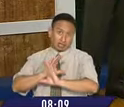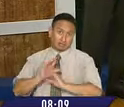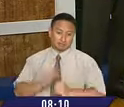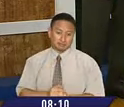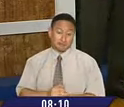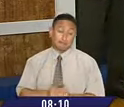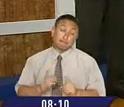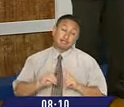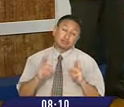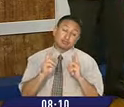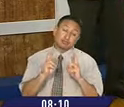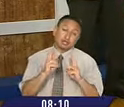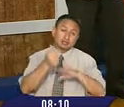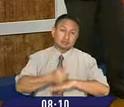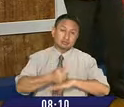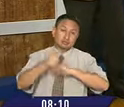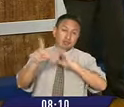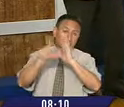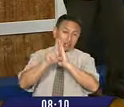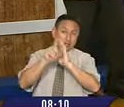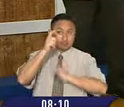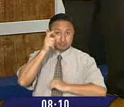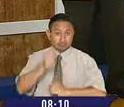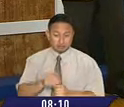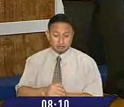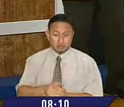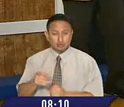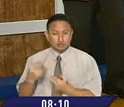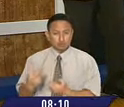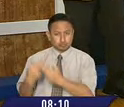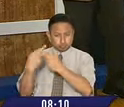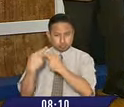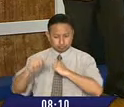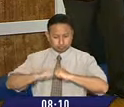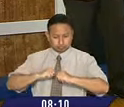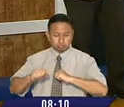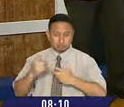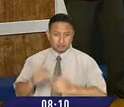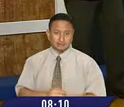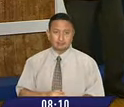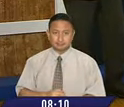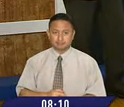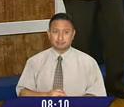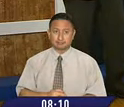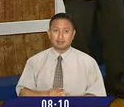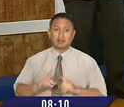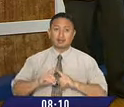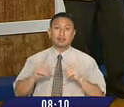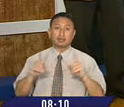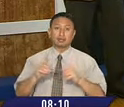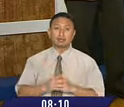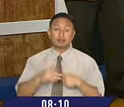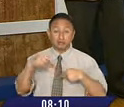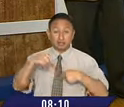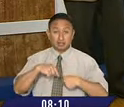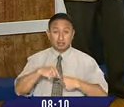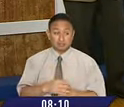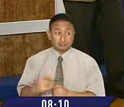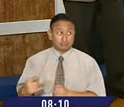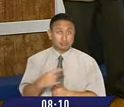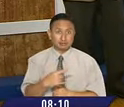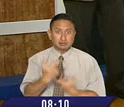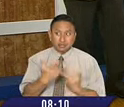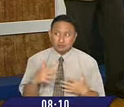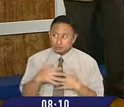Lamentablemente, ojalá las leyes, ojalá la Fiscalía haga el trabajo que tiene que hacer. Pero no podemos estar viviendo esta zozobra